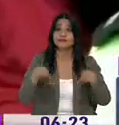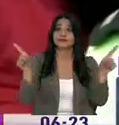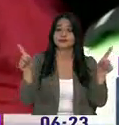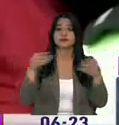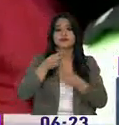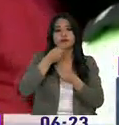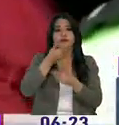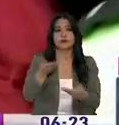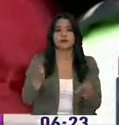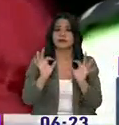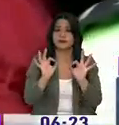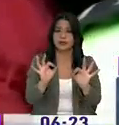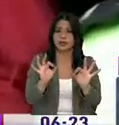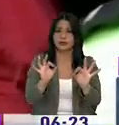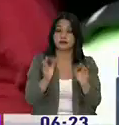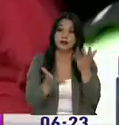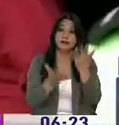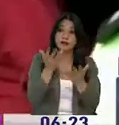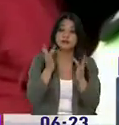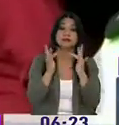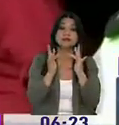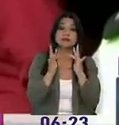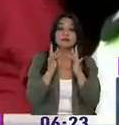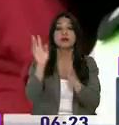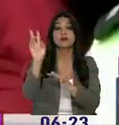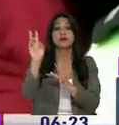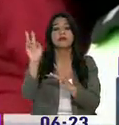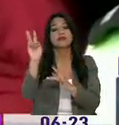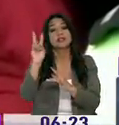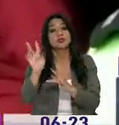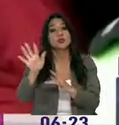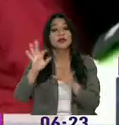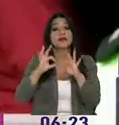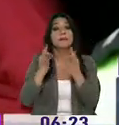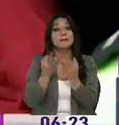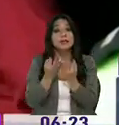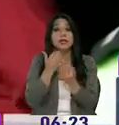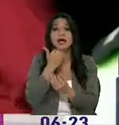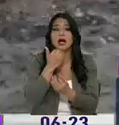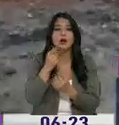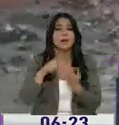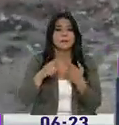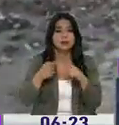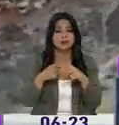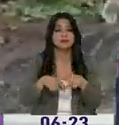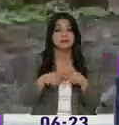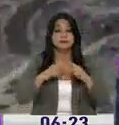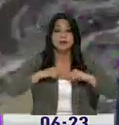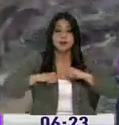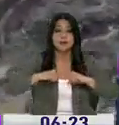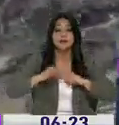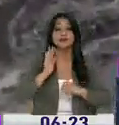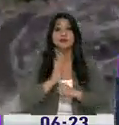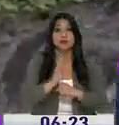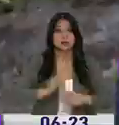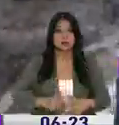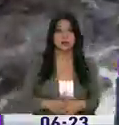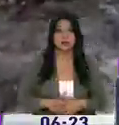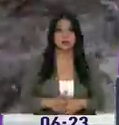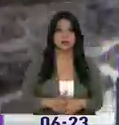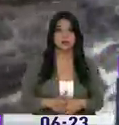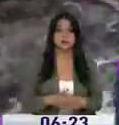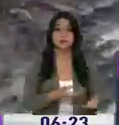manera y poder tener un acercamiento a quienes son familiares directos relacionados con ellos para iniciar los trámites respectivos. Los